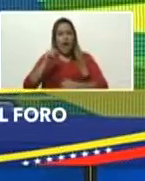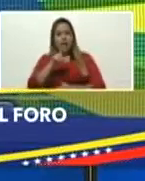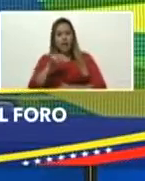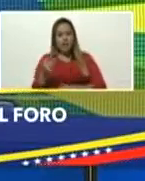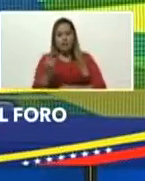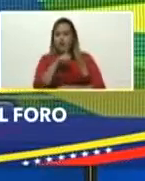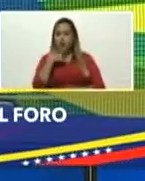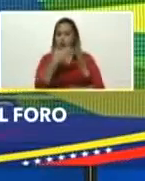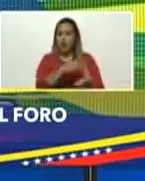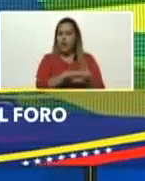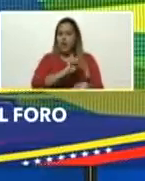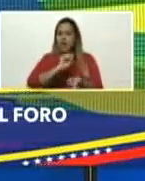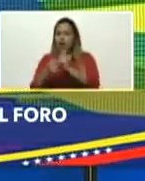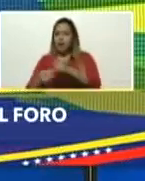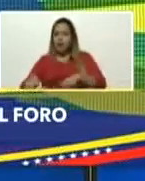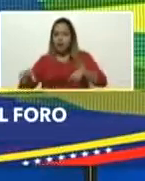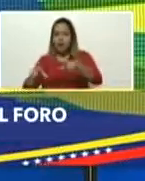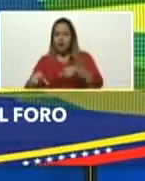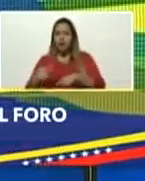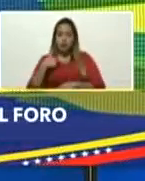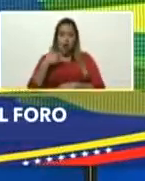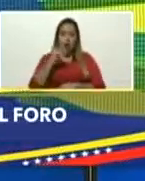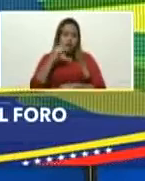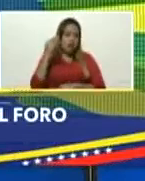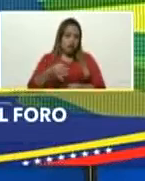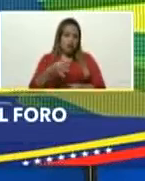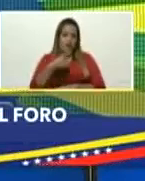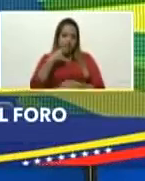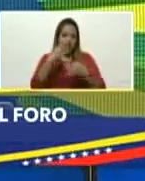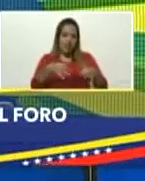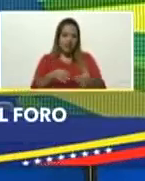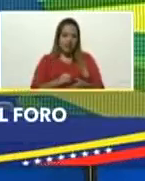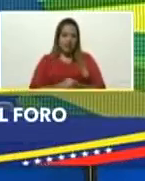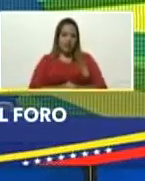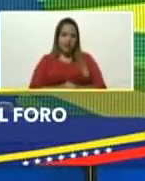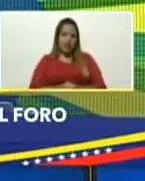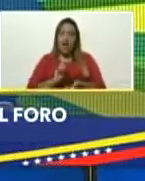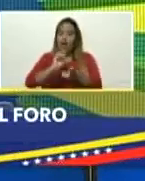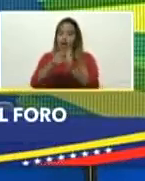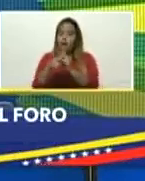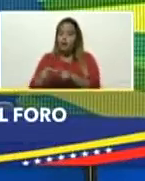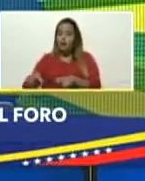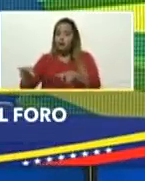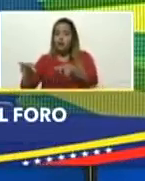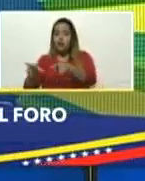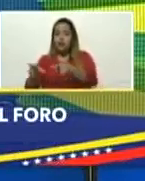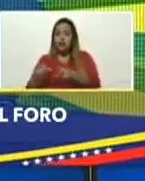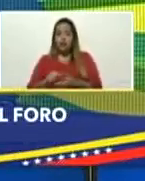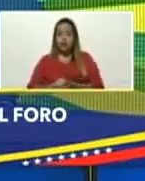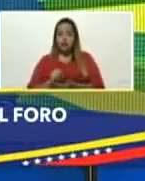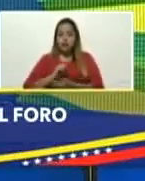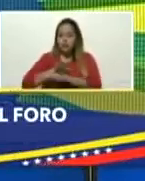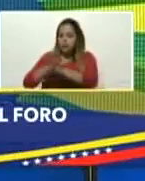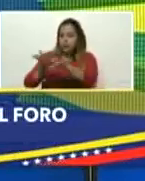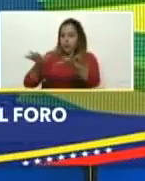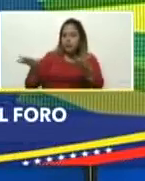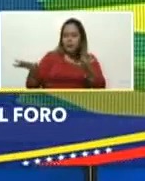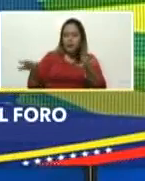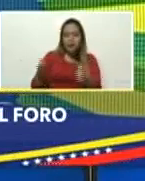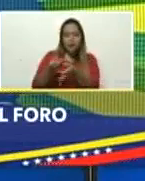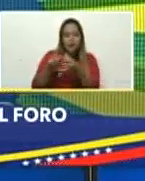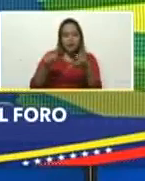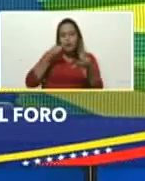de paisaje. Yo creo en eso. Uno cambia de paisaje, pasa a un paisaje maravilloso.